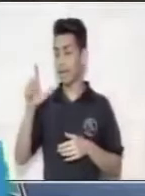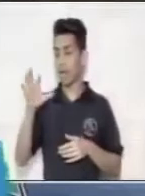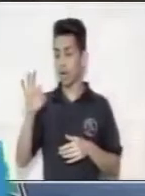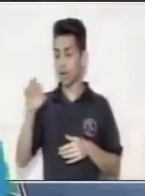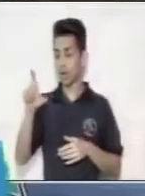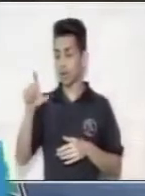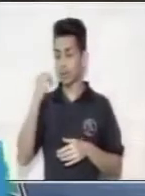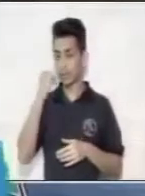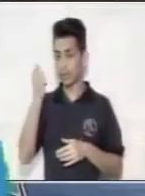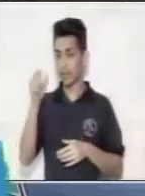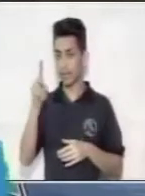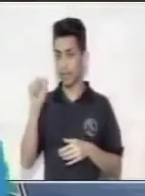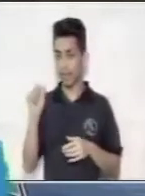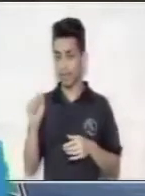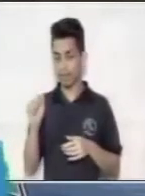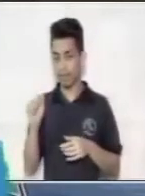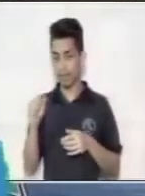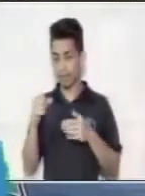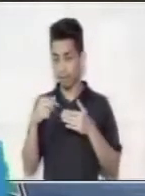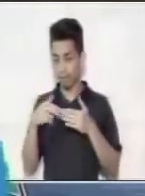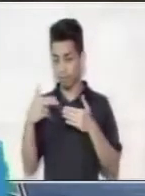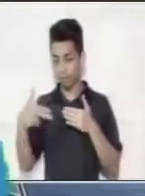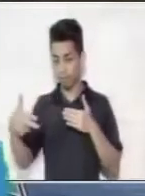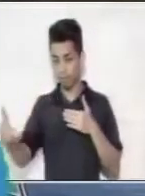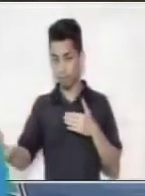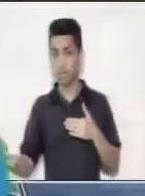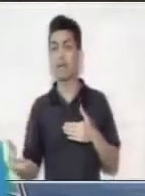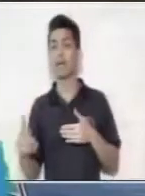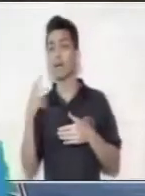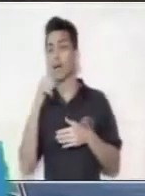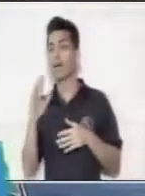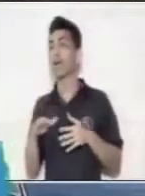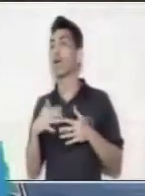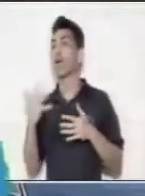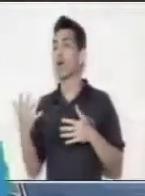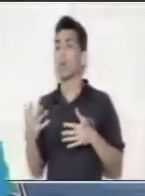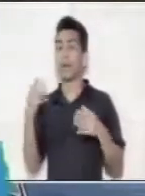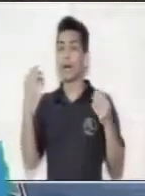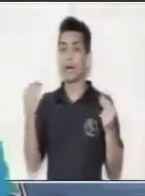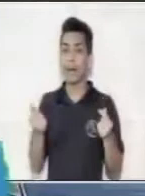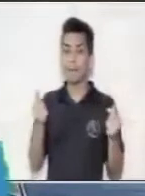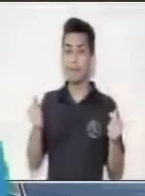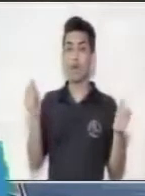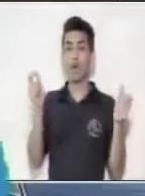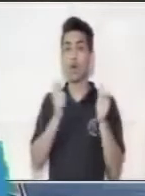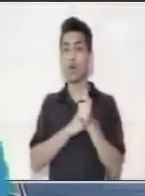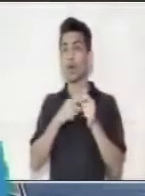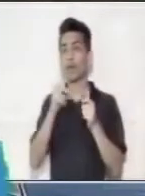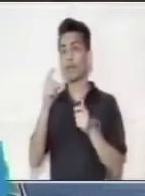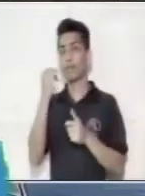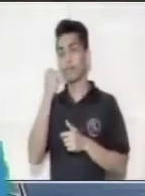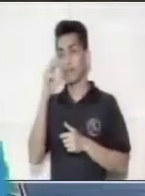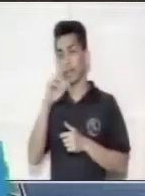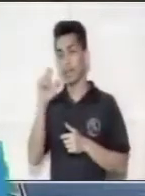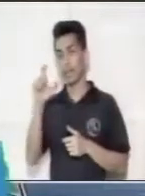la rapidez unida con la dirección. Entonces, si ya nos dicen